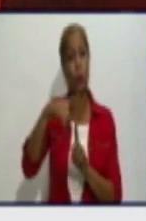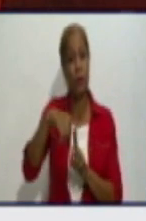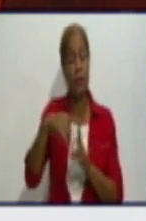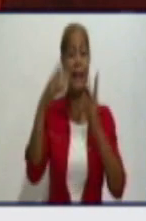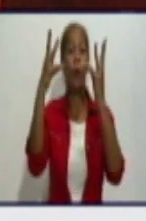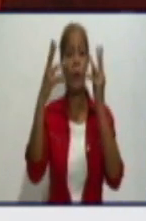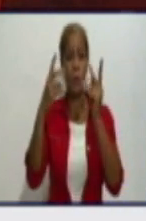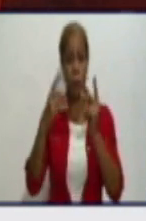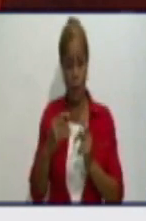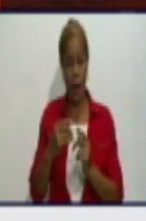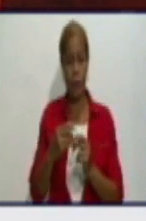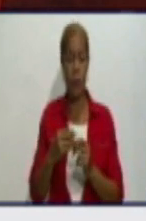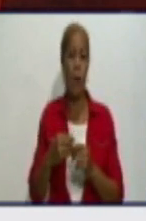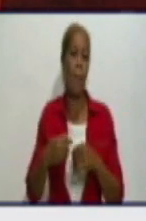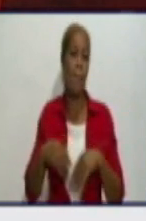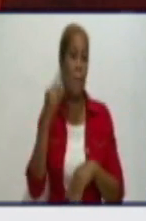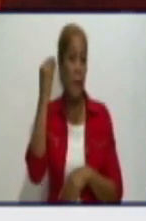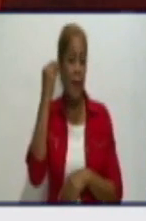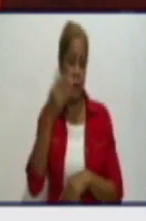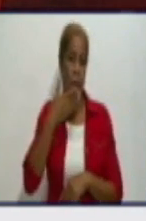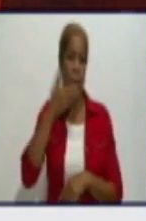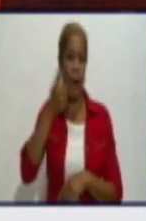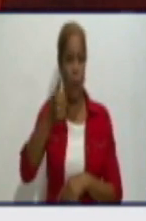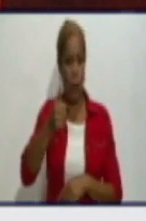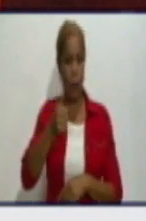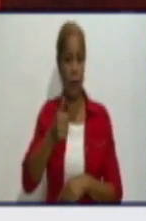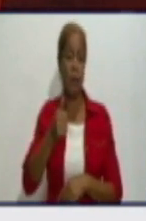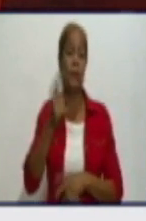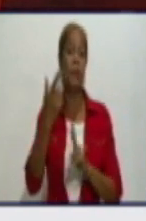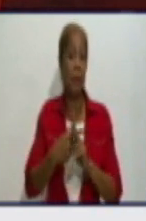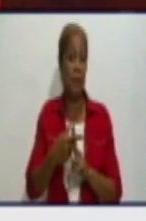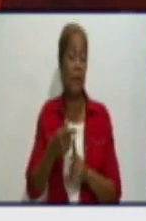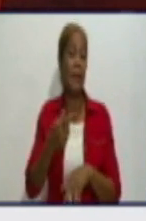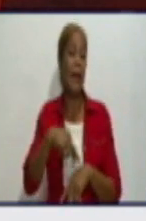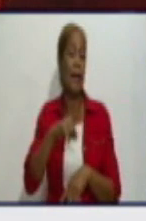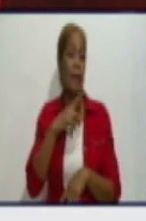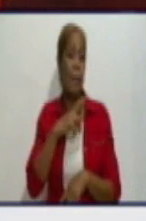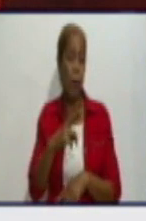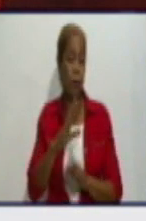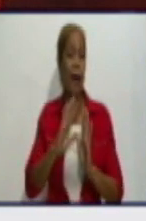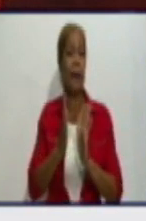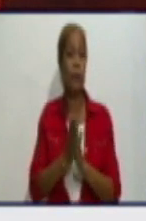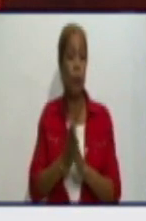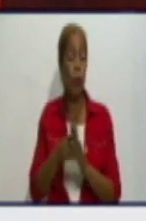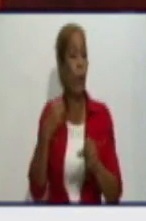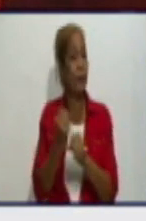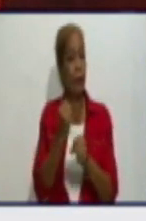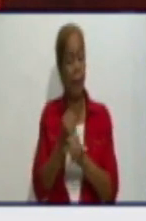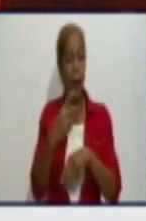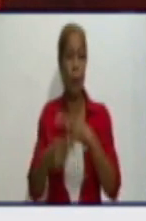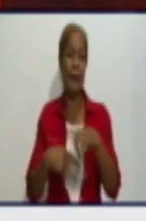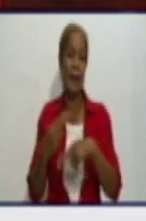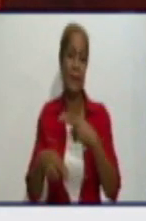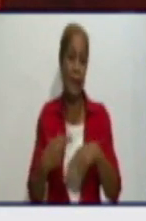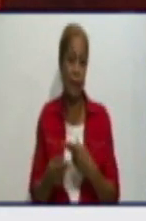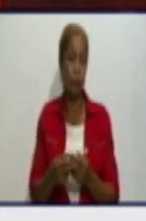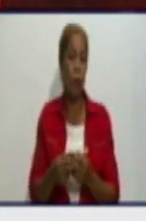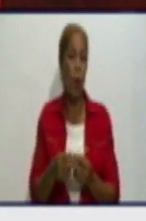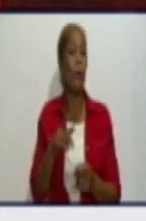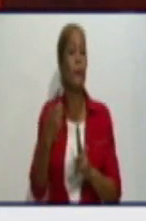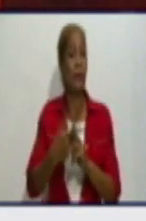cifras sean mucho mejores y respondan a todo el empeño que está haciendo la provincia desde salud pública y el